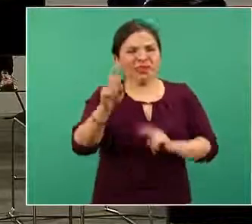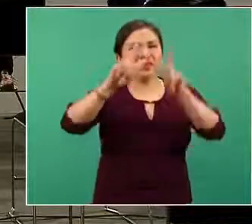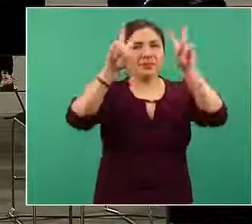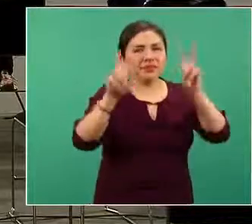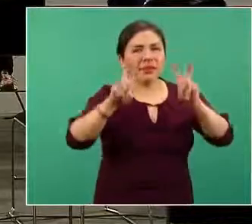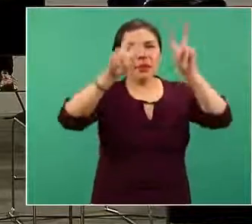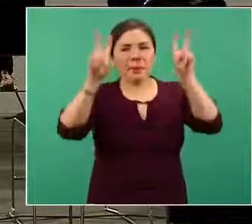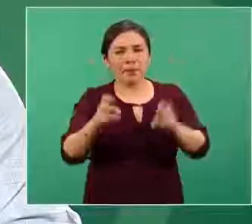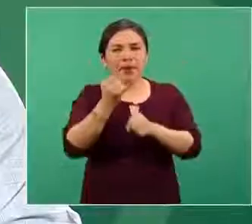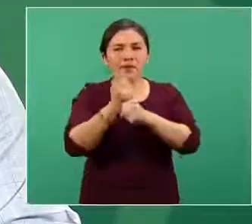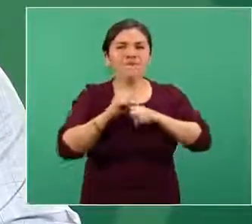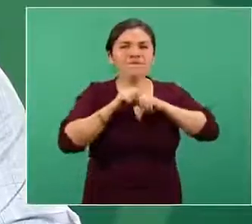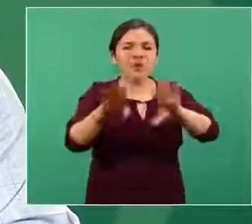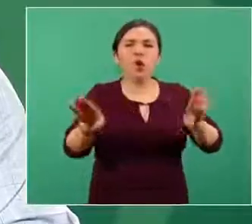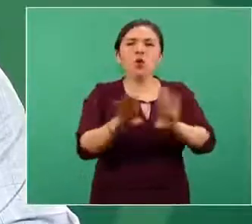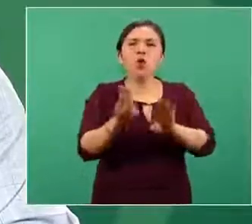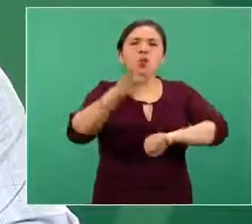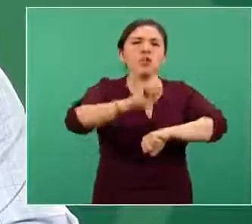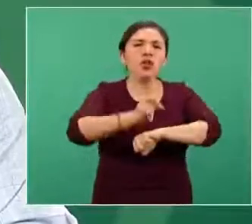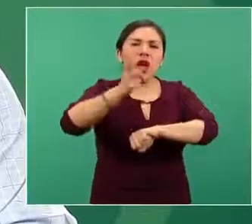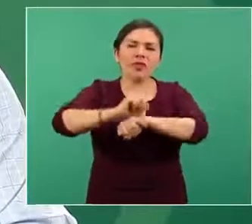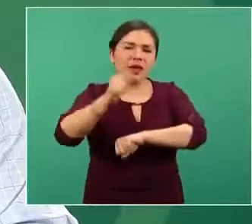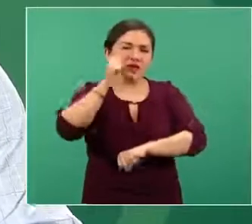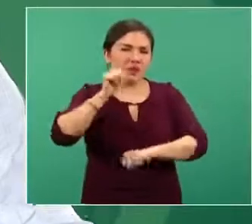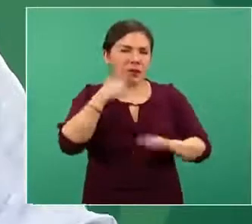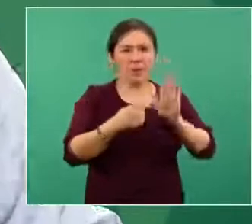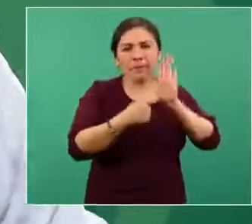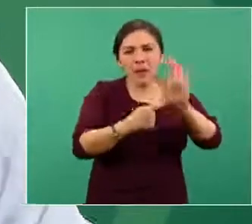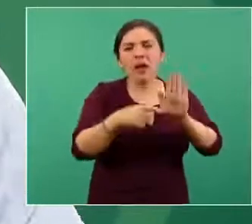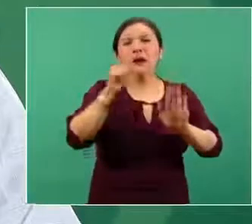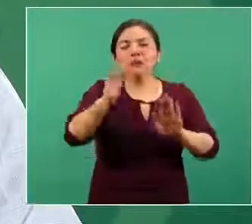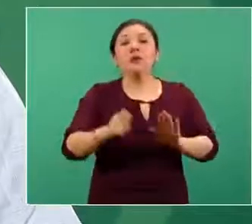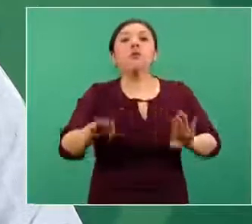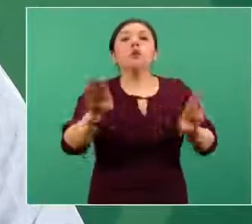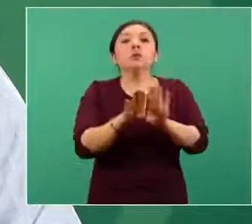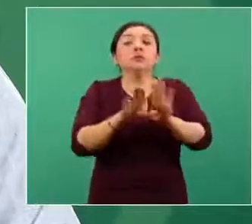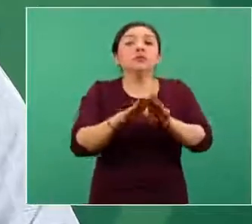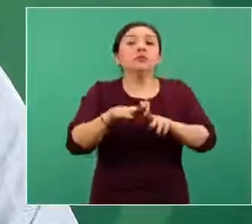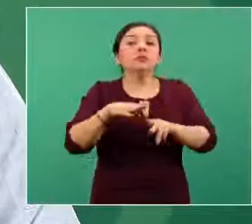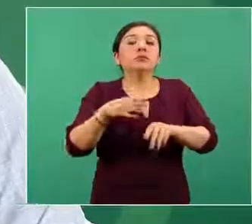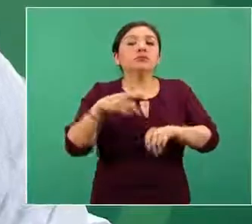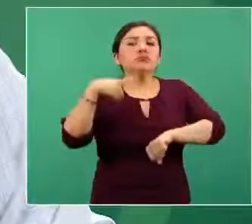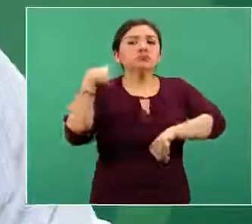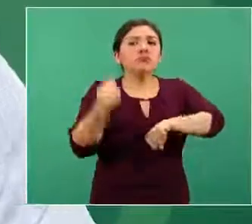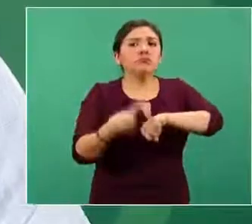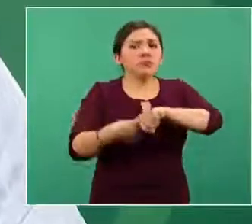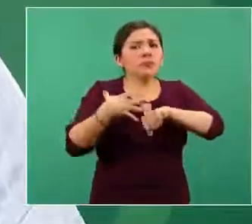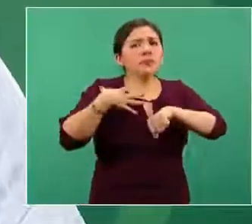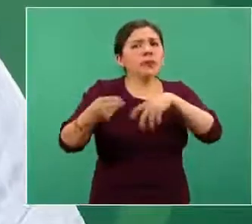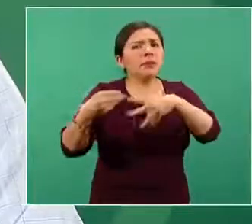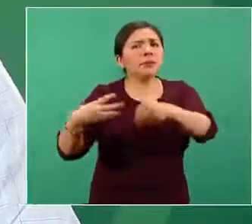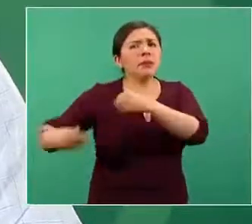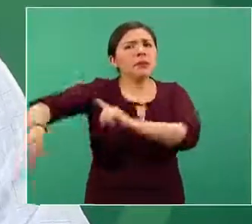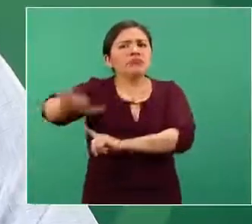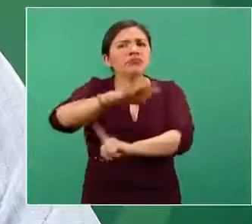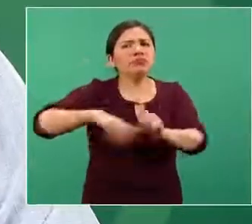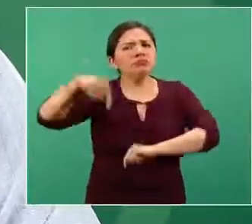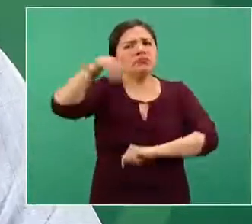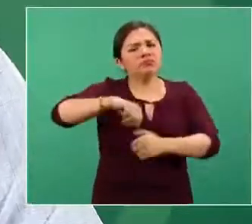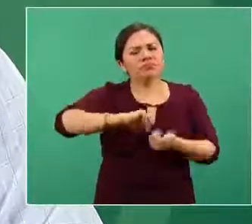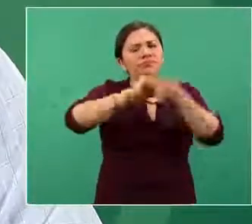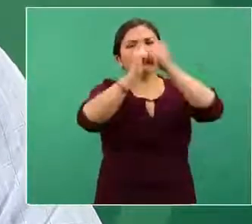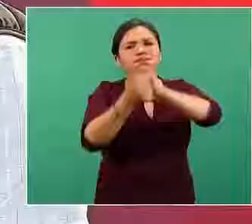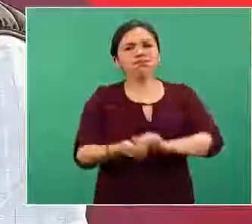componentes informativos que día a día presentamos. Estamos hablando de la evolución, el comportamiento epidémico en